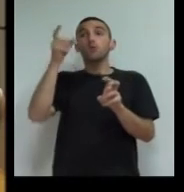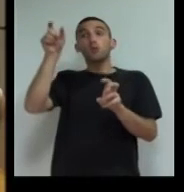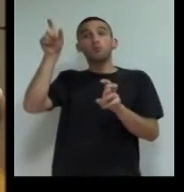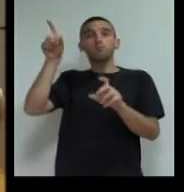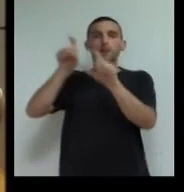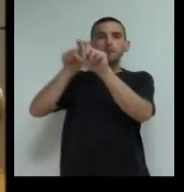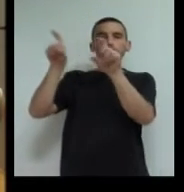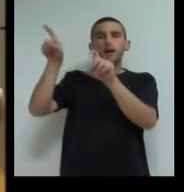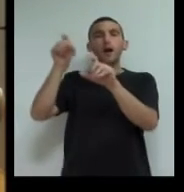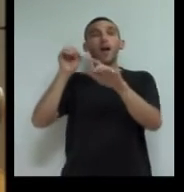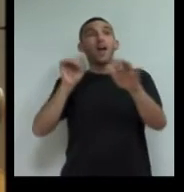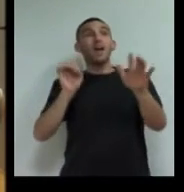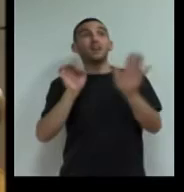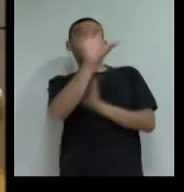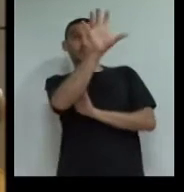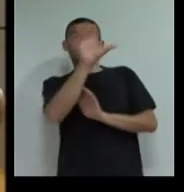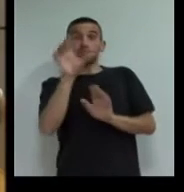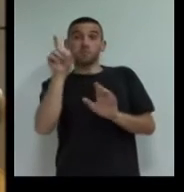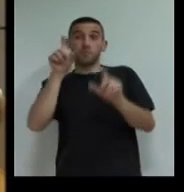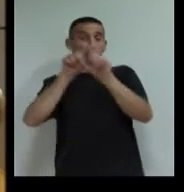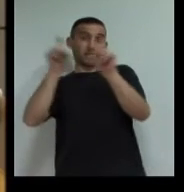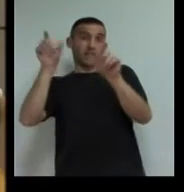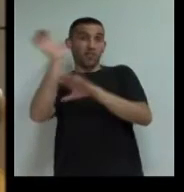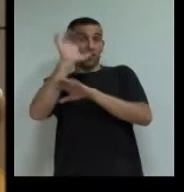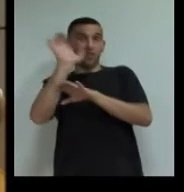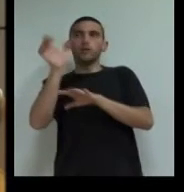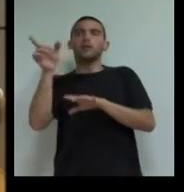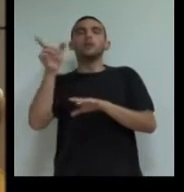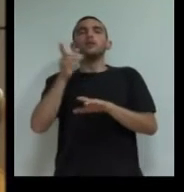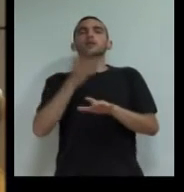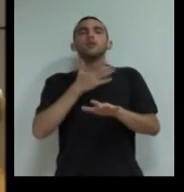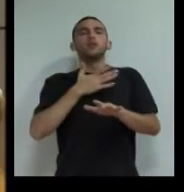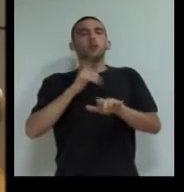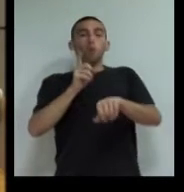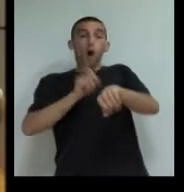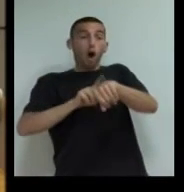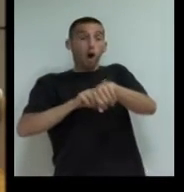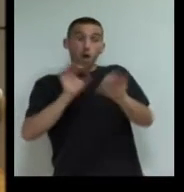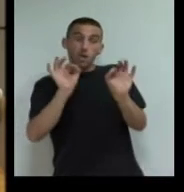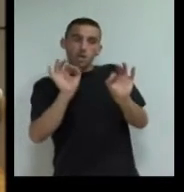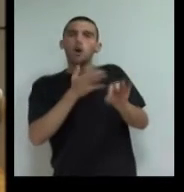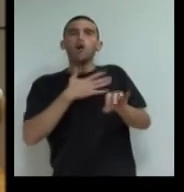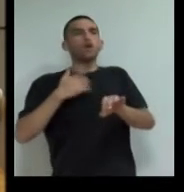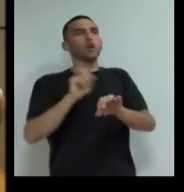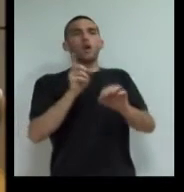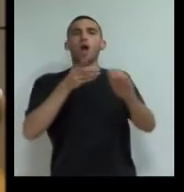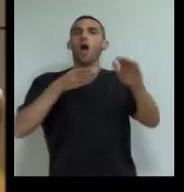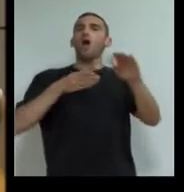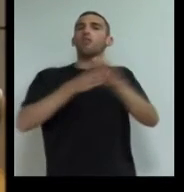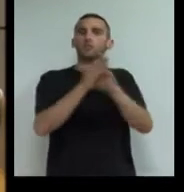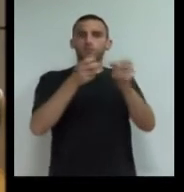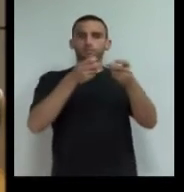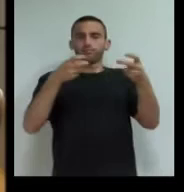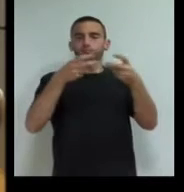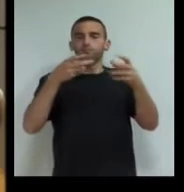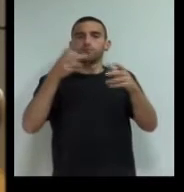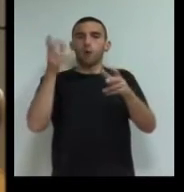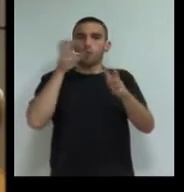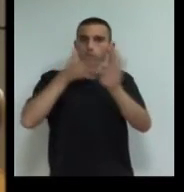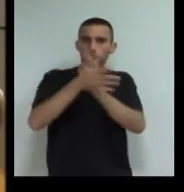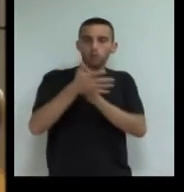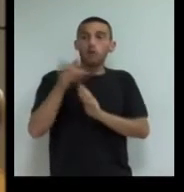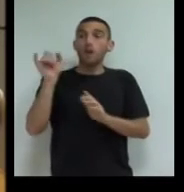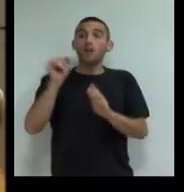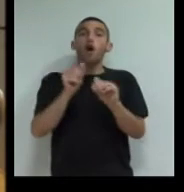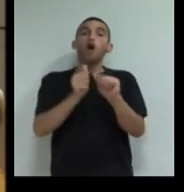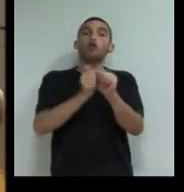resistía a ofertar solamente en una hora determinada la película accesible. Y tenía 2 copias de la peli,